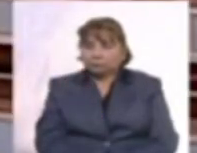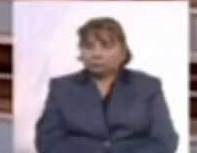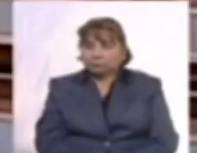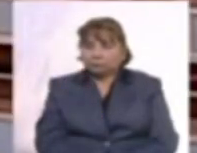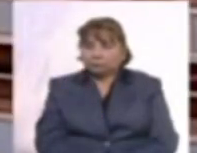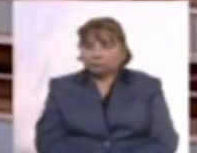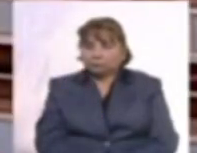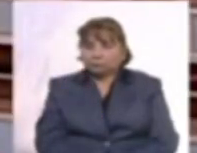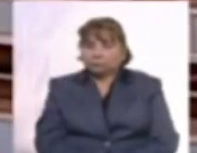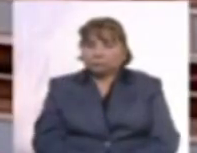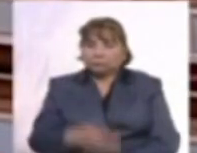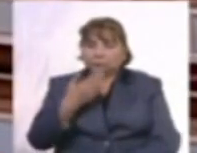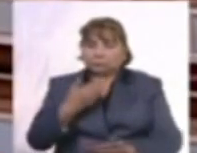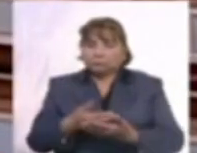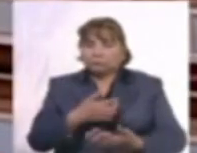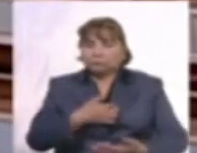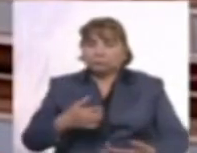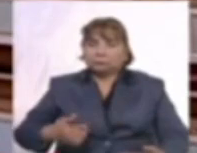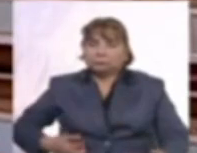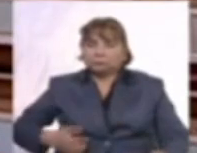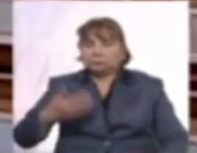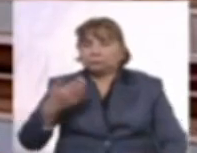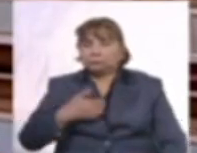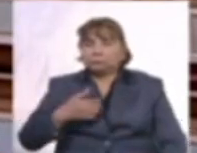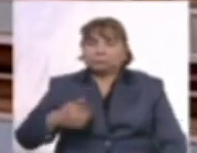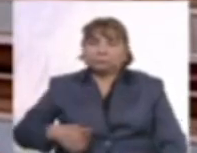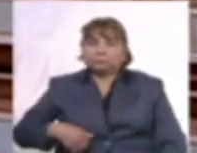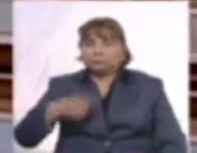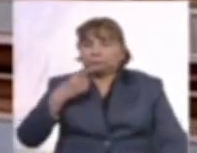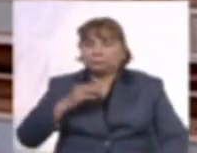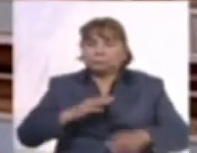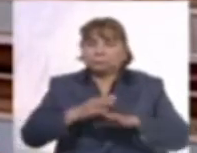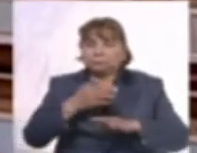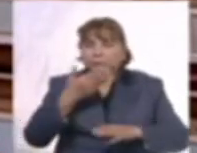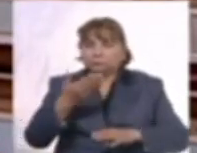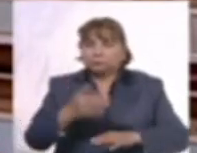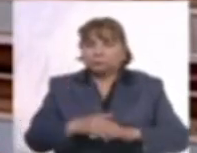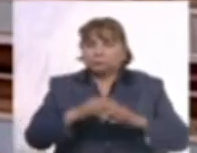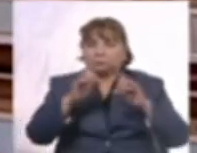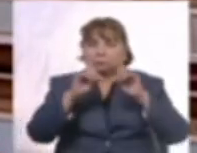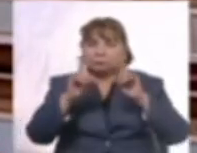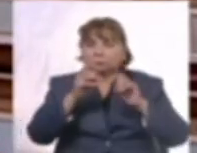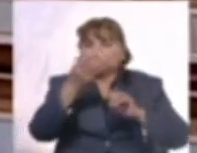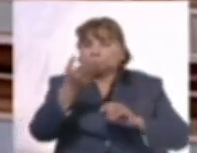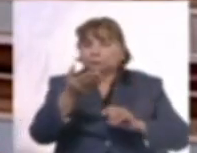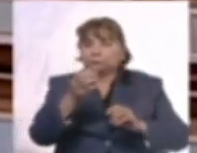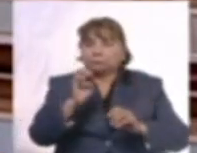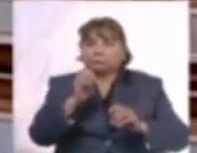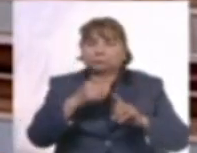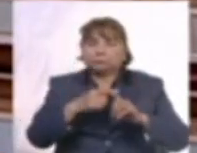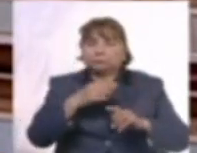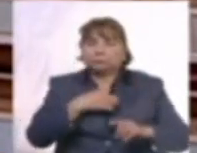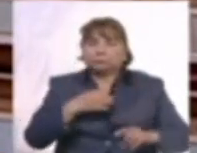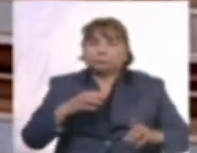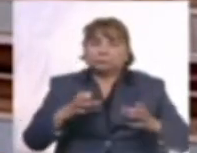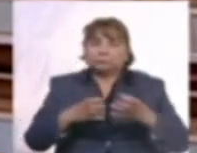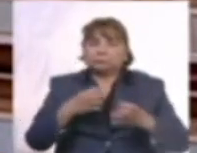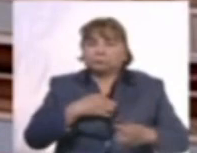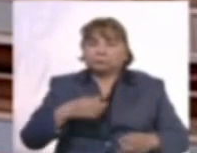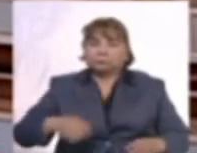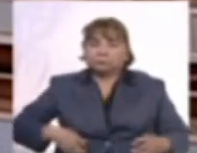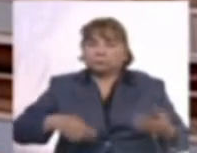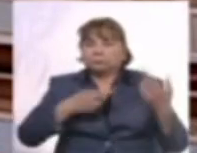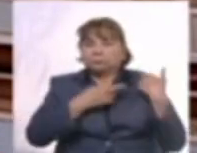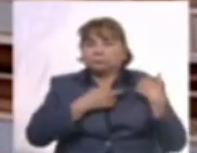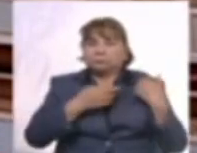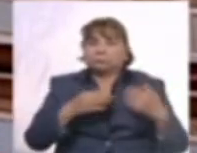Muchas gracias, señor presidente. Señor presidente, quisiera a través suyo preguntar al ex congresista y ex